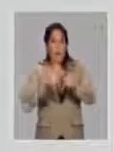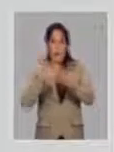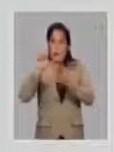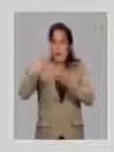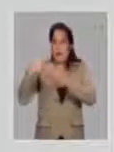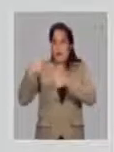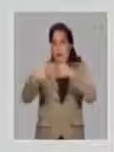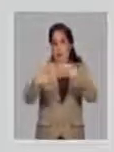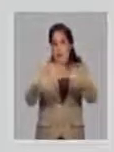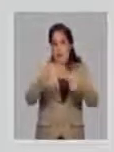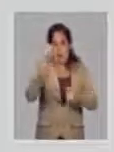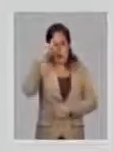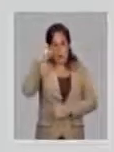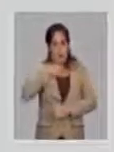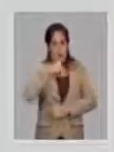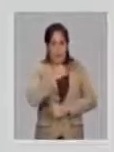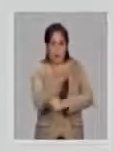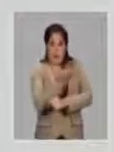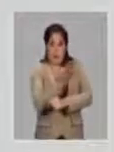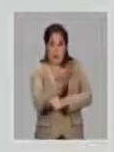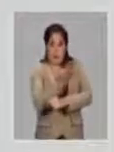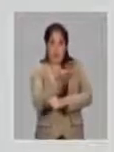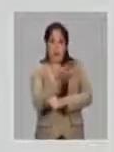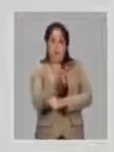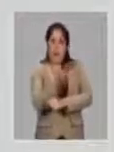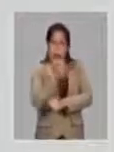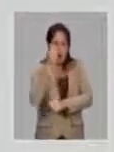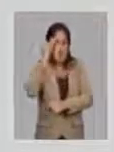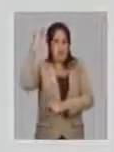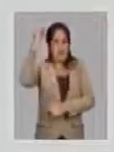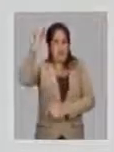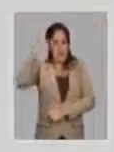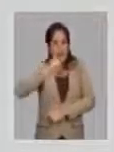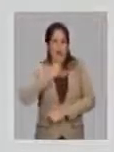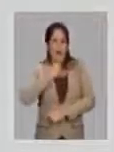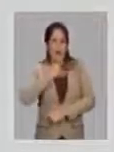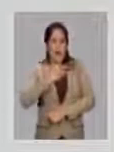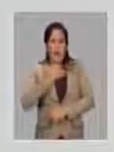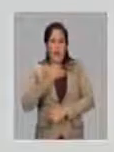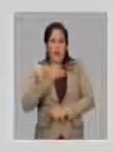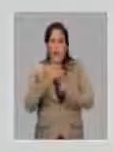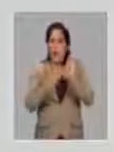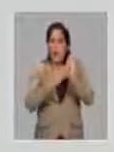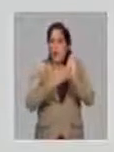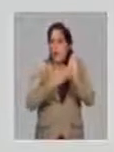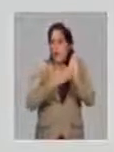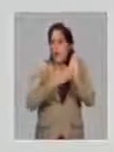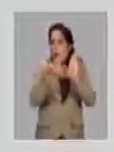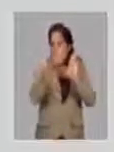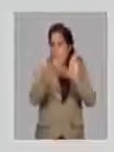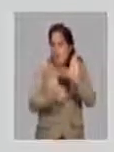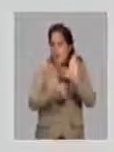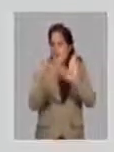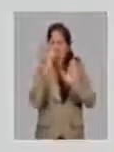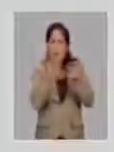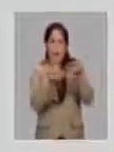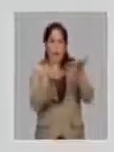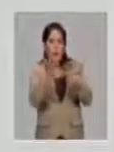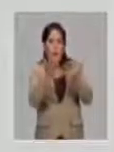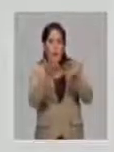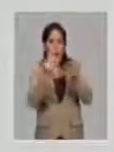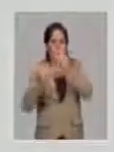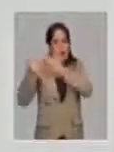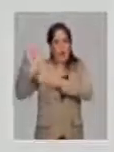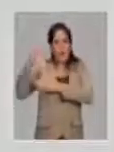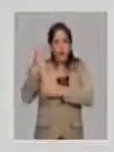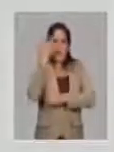Centro Nacional de Genética Médica, la solicitud que le hicimos a ellos, para poder tener una muestra de referencia con quien comparar